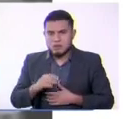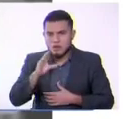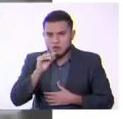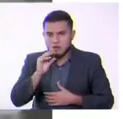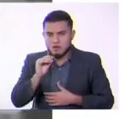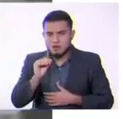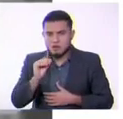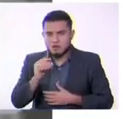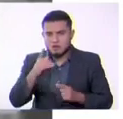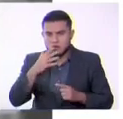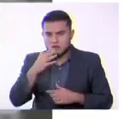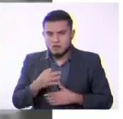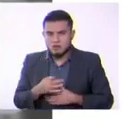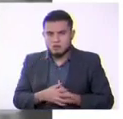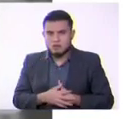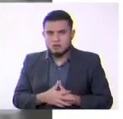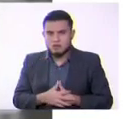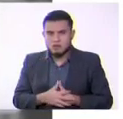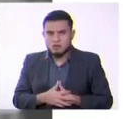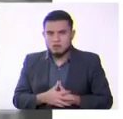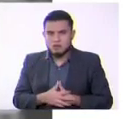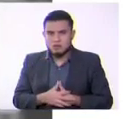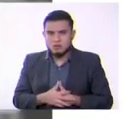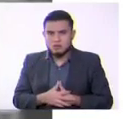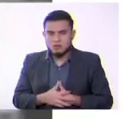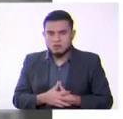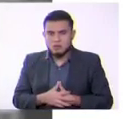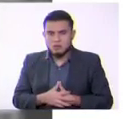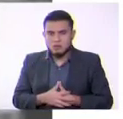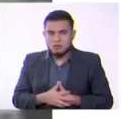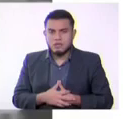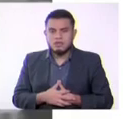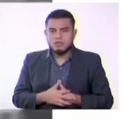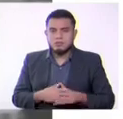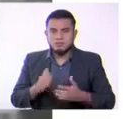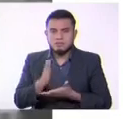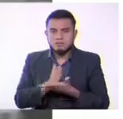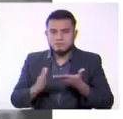hice el estilacho, Los Ángeles. Oiga, ¿de qué parte de Los Ángeles?